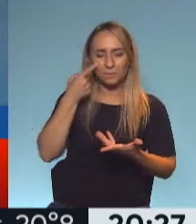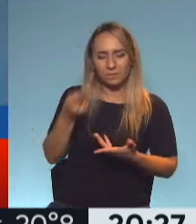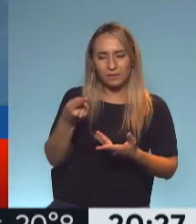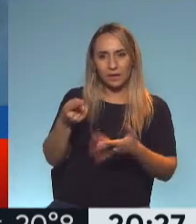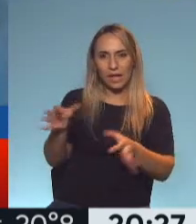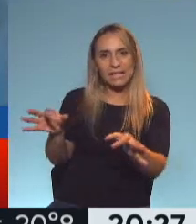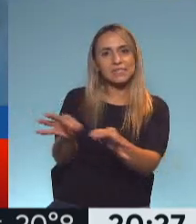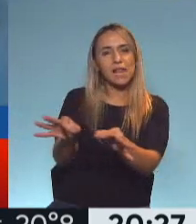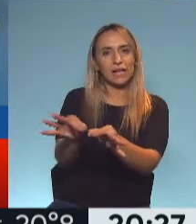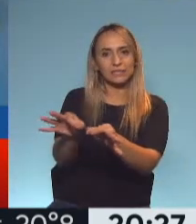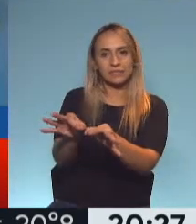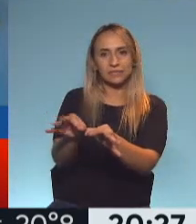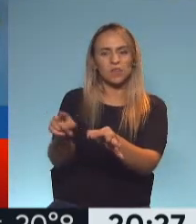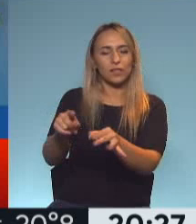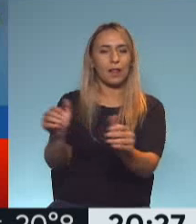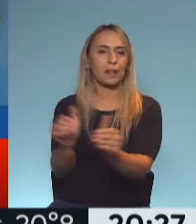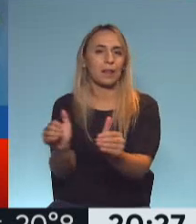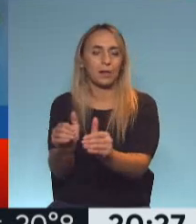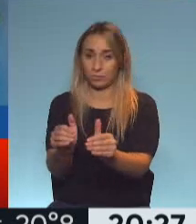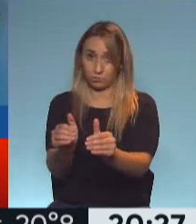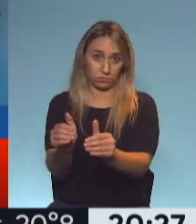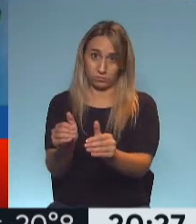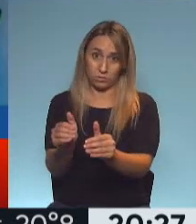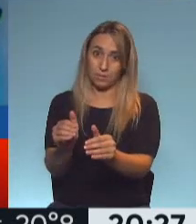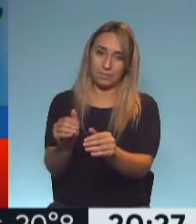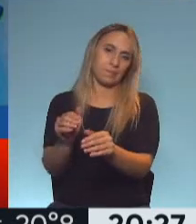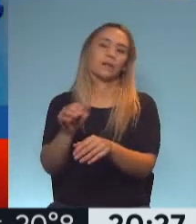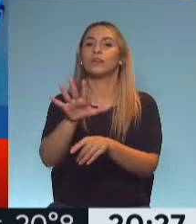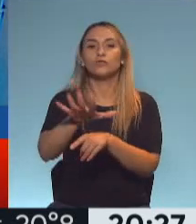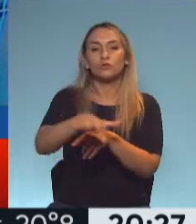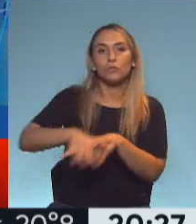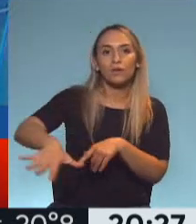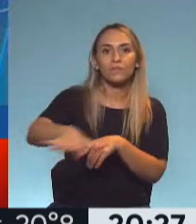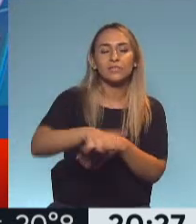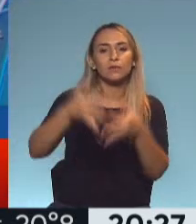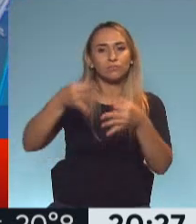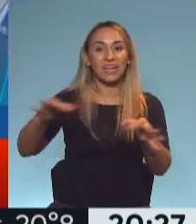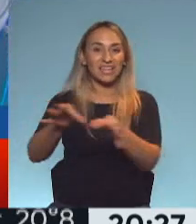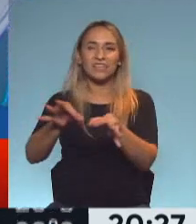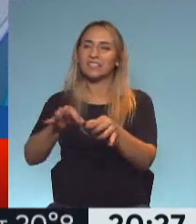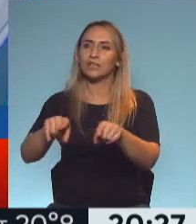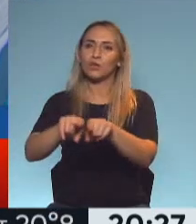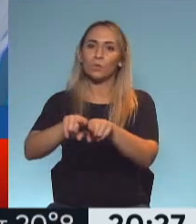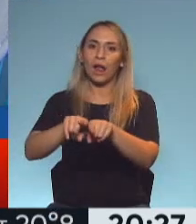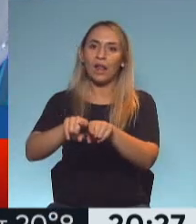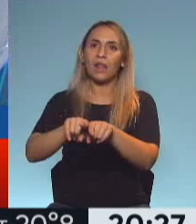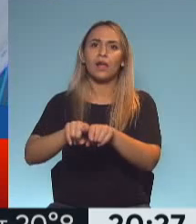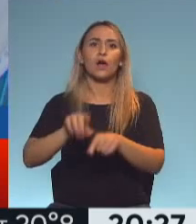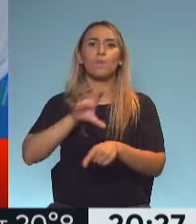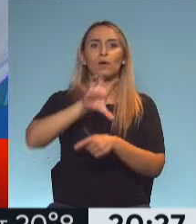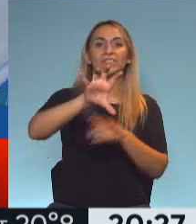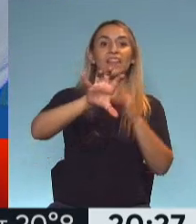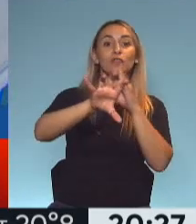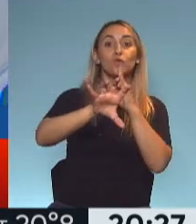son pequeñas. Si vamos a hablar en superficie, las Islas Malvinas equivalen a la mitad de la provincia de Tucumán,